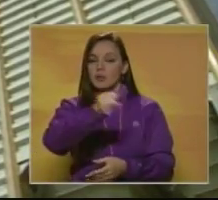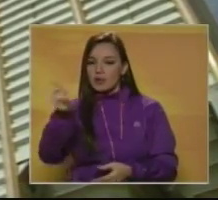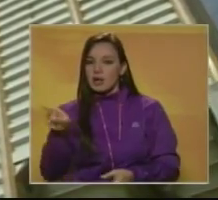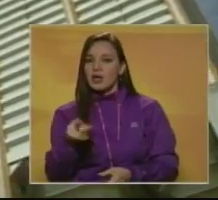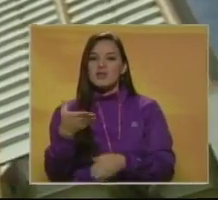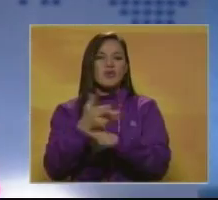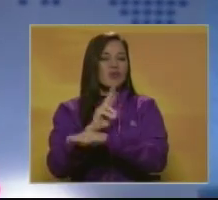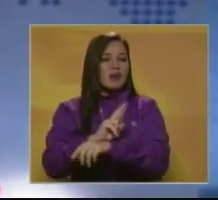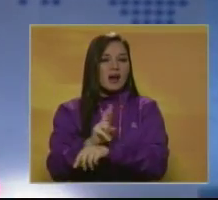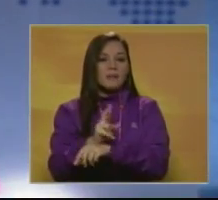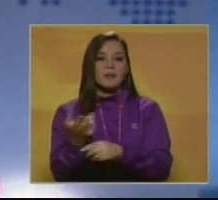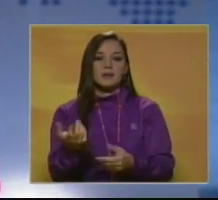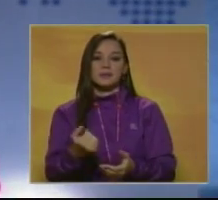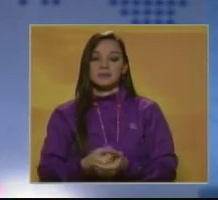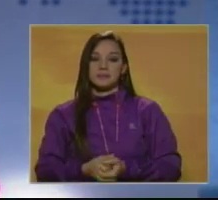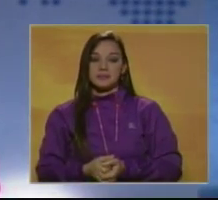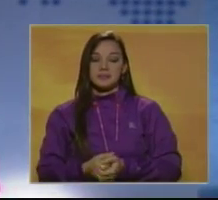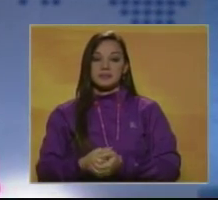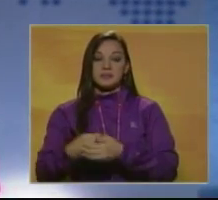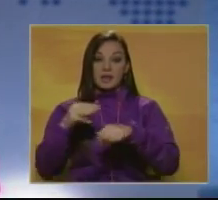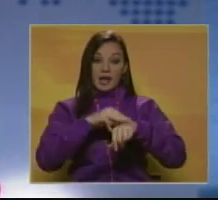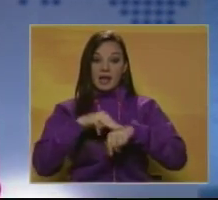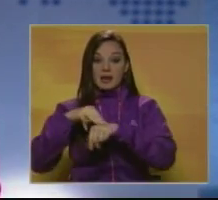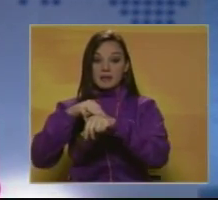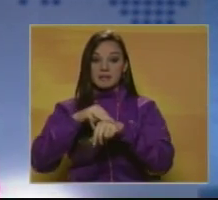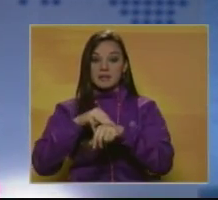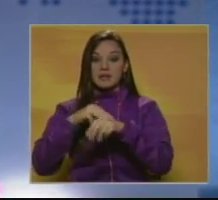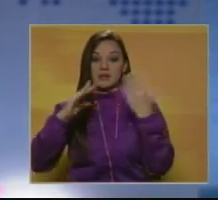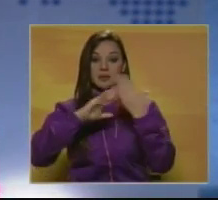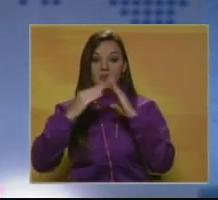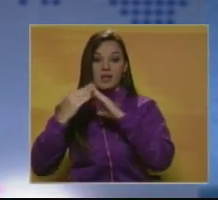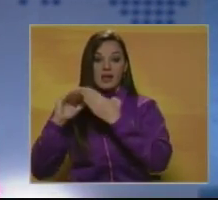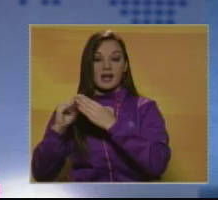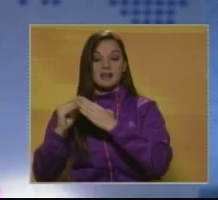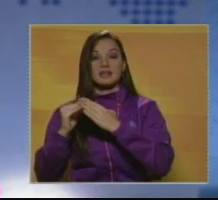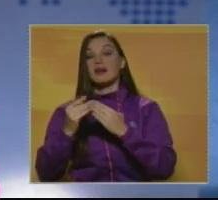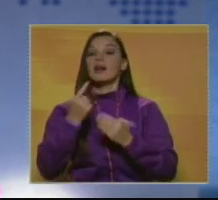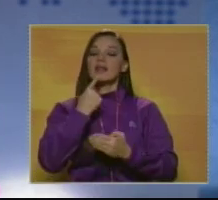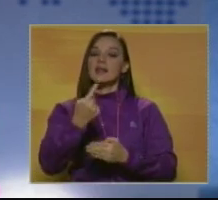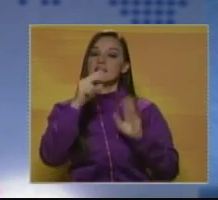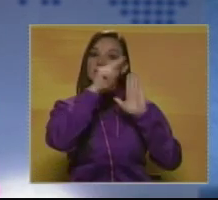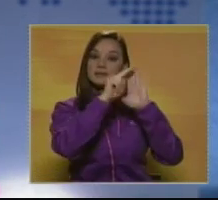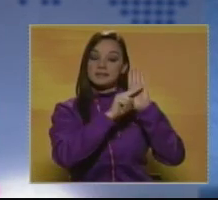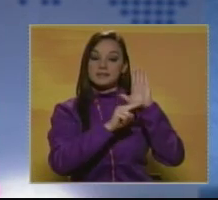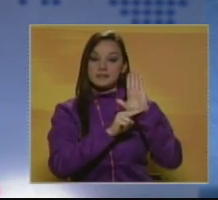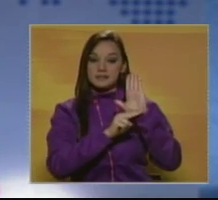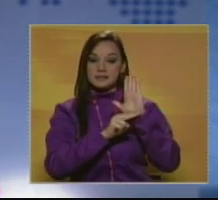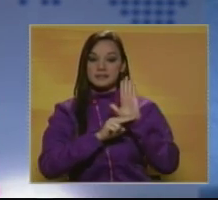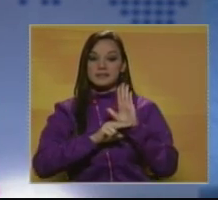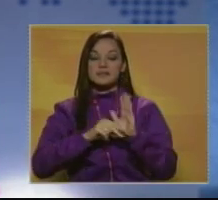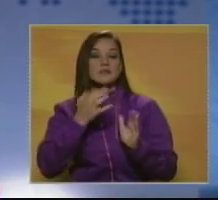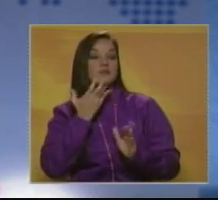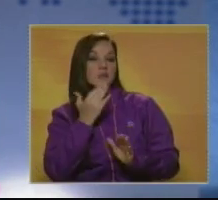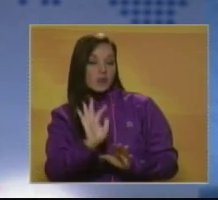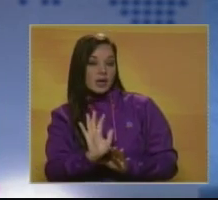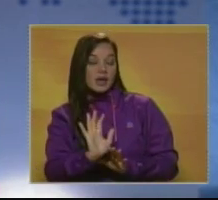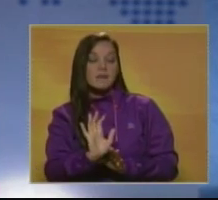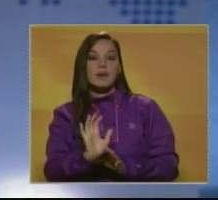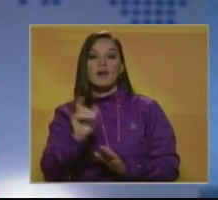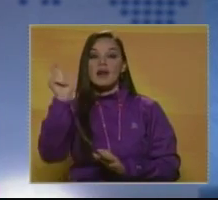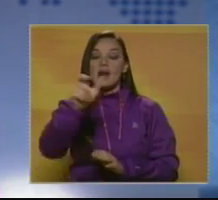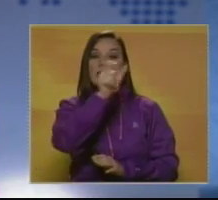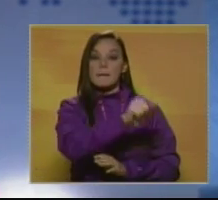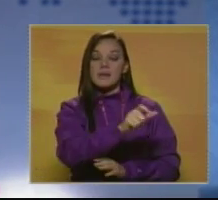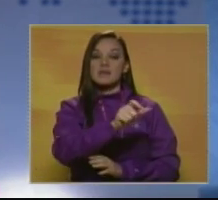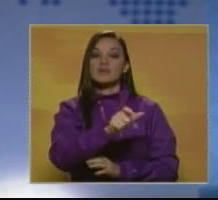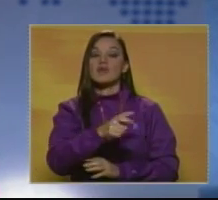posible. El ministro de Hábitat y Vivienda, Manuel Quevedo, sostuvo que la normativa establece que en caso de que los beneficiarios de la